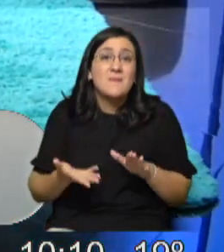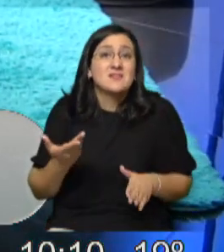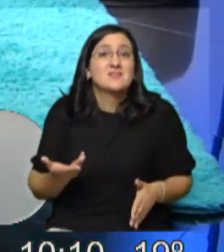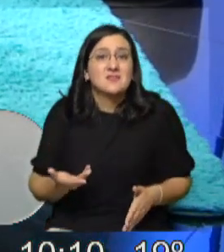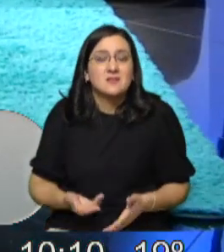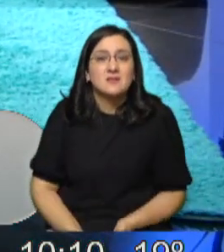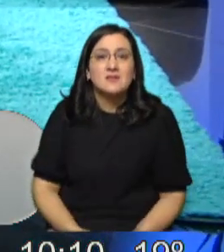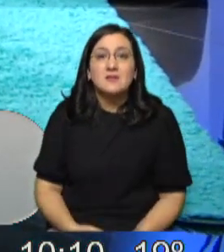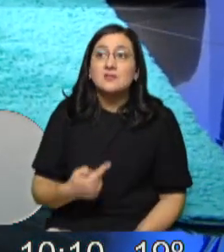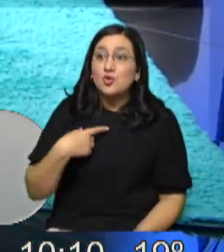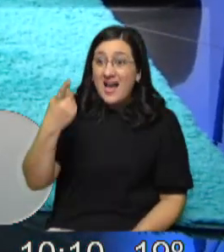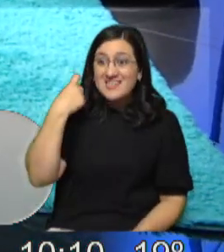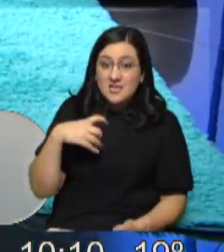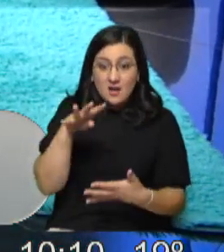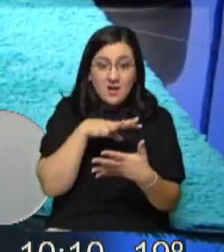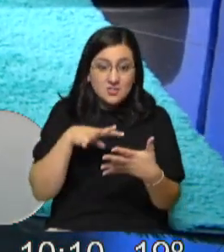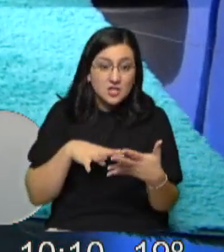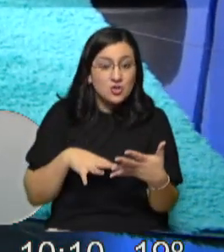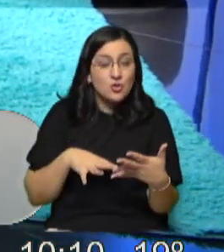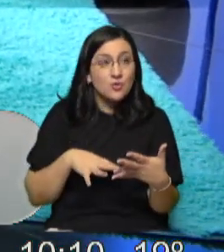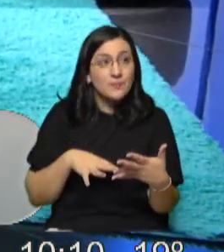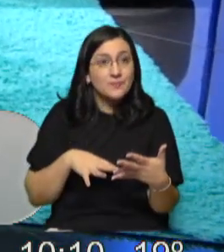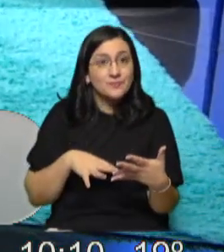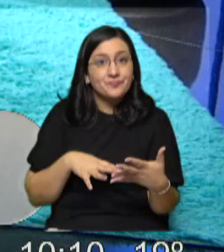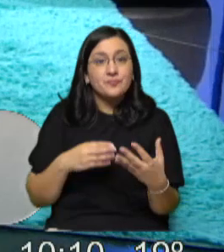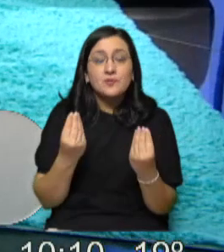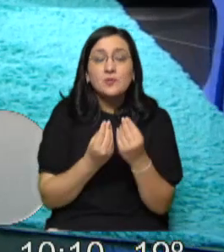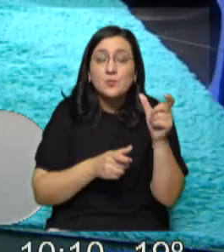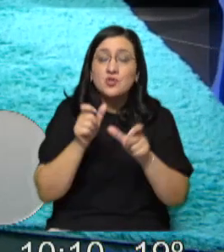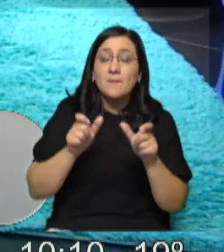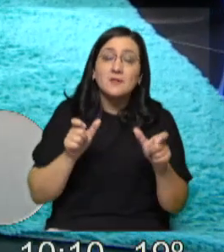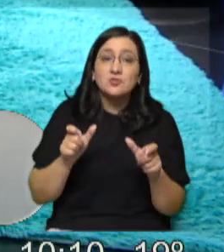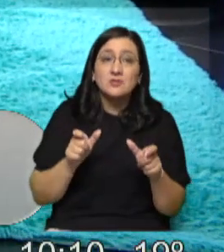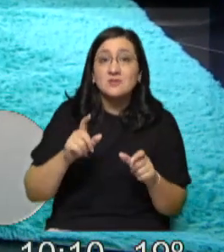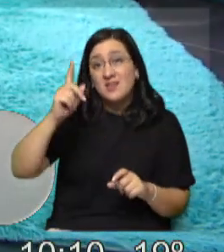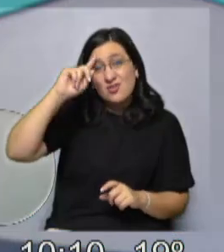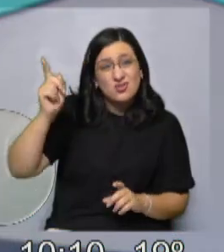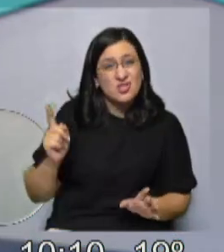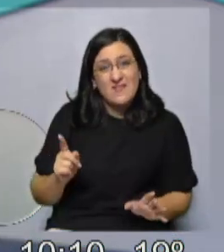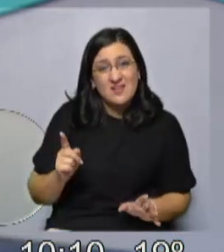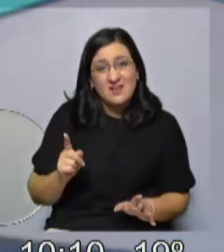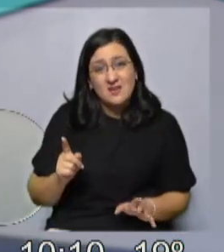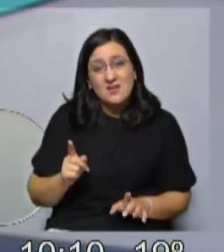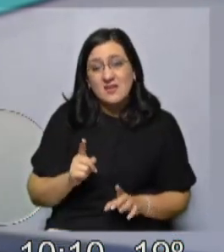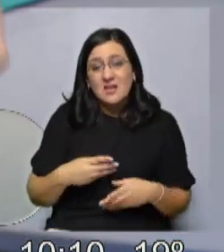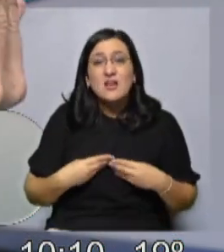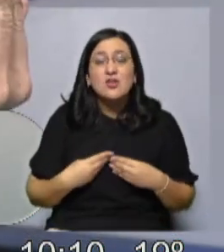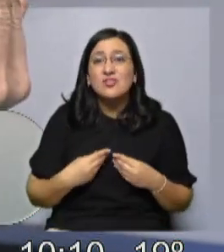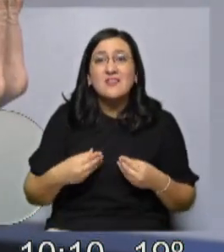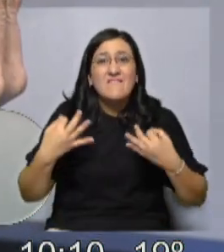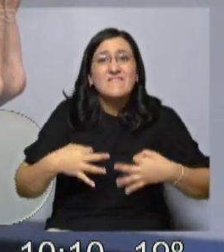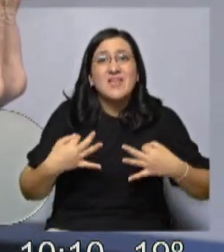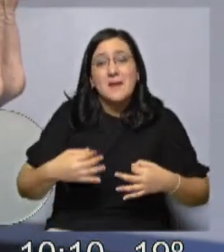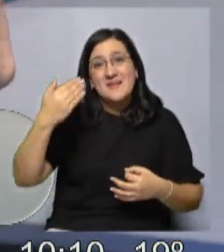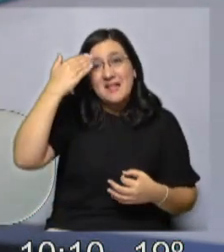mí, ayer leyendo también me venía la... Hay mucha gente que ni siquiera sabe que no está bien mentalmente, ¿me